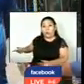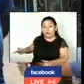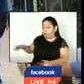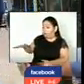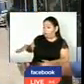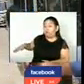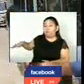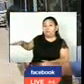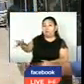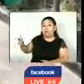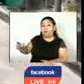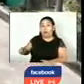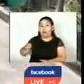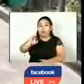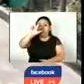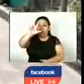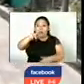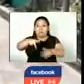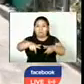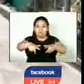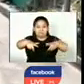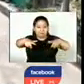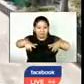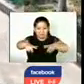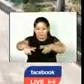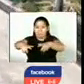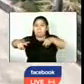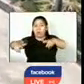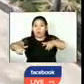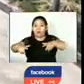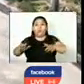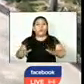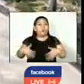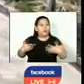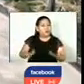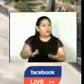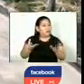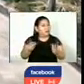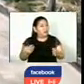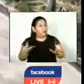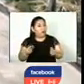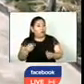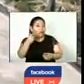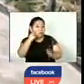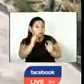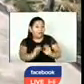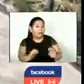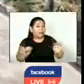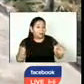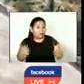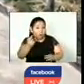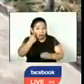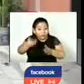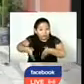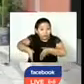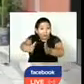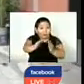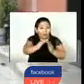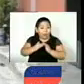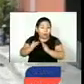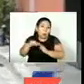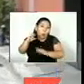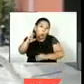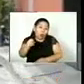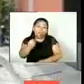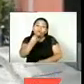espalda se han formado tres cárcavas y el miedo que nos da nosotros es por los niños que hay en el pasaje tanto por los ancianos